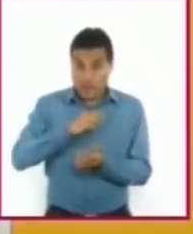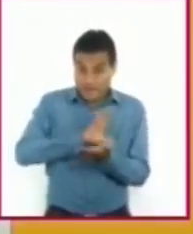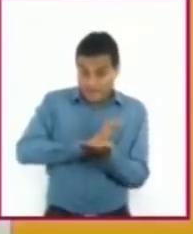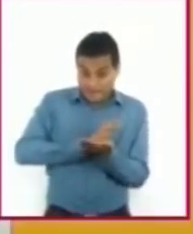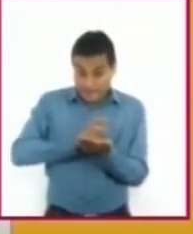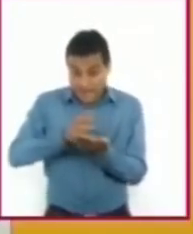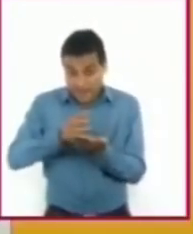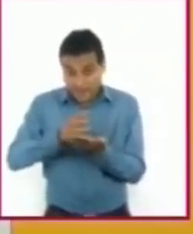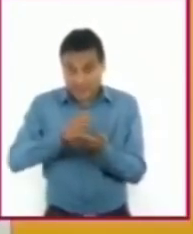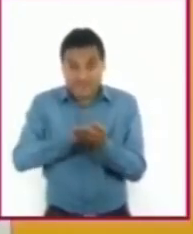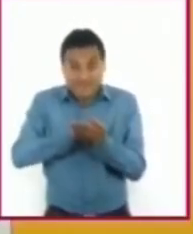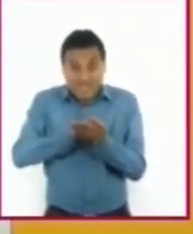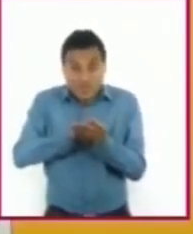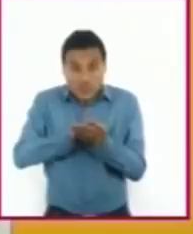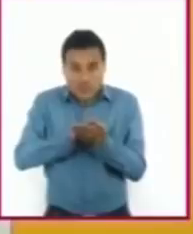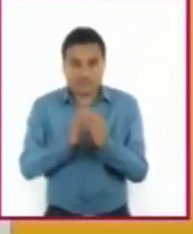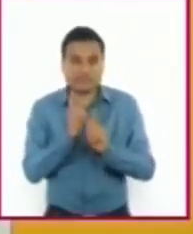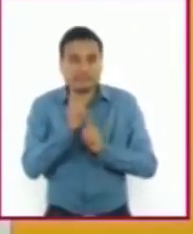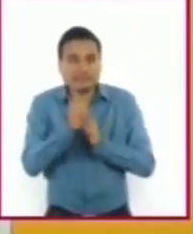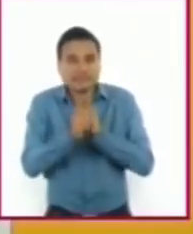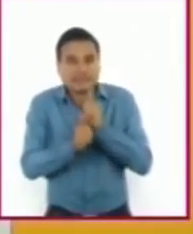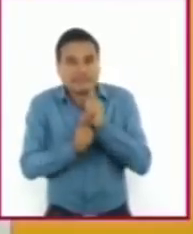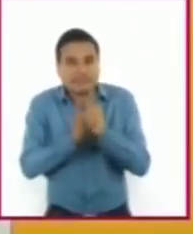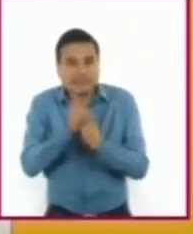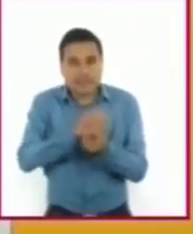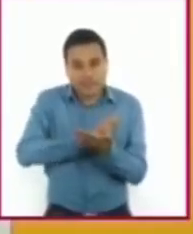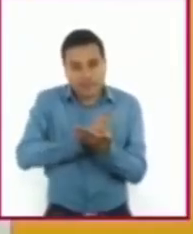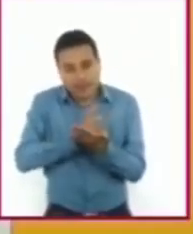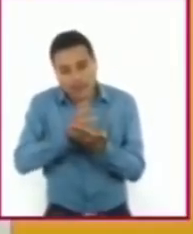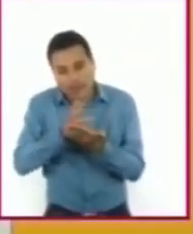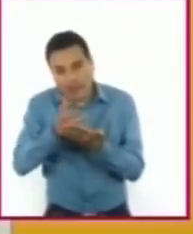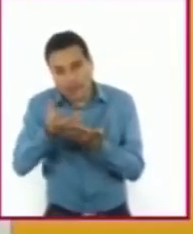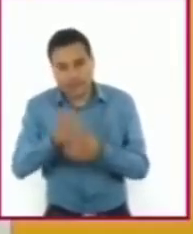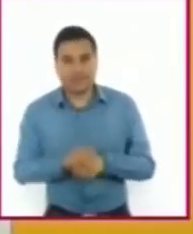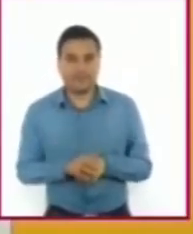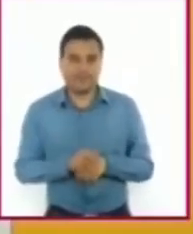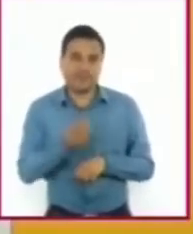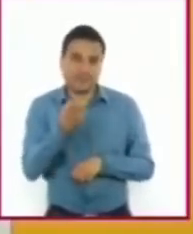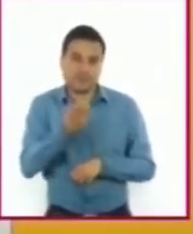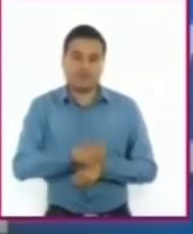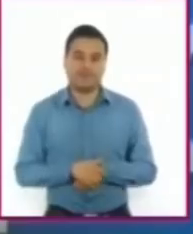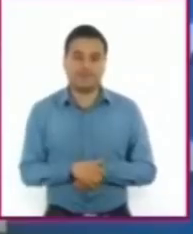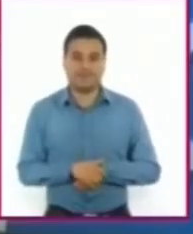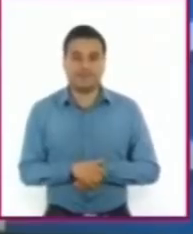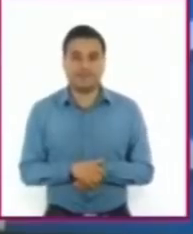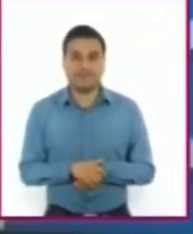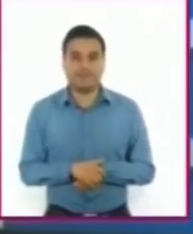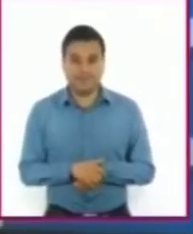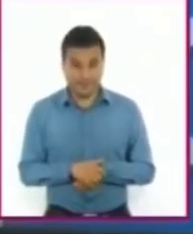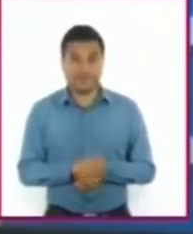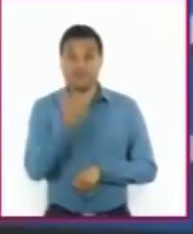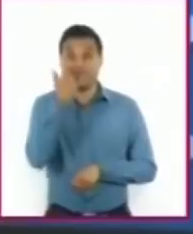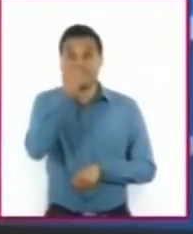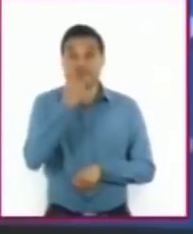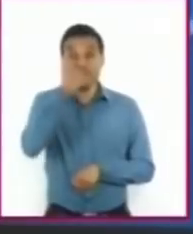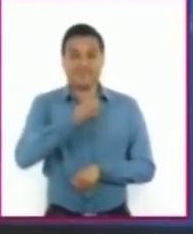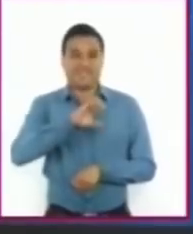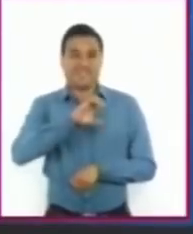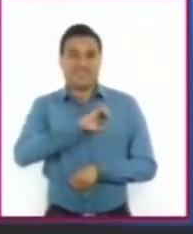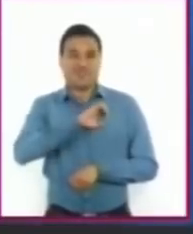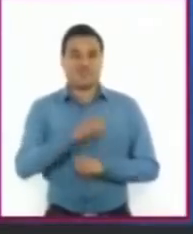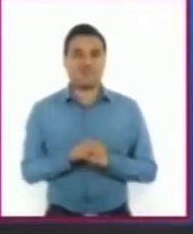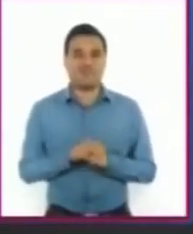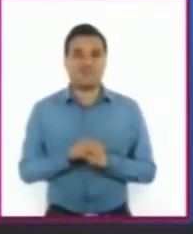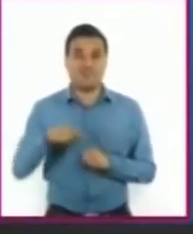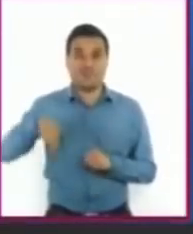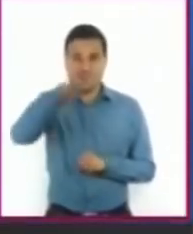está vinculada al contacto entre los objetos con superficies sólidas. Queridos estudiantes, los invitamos